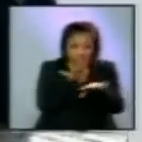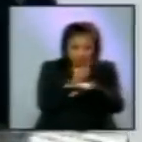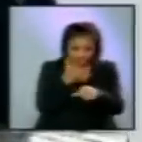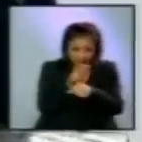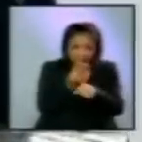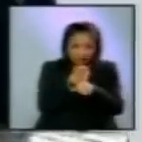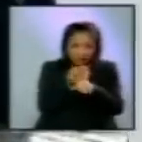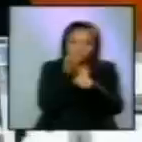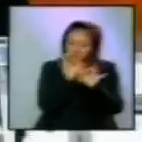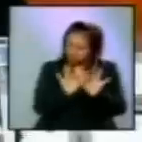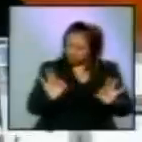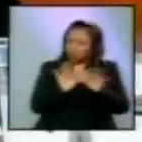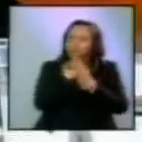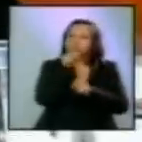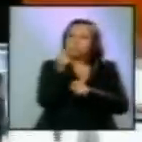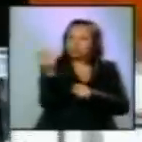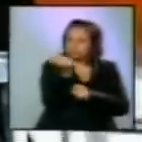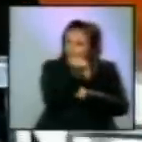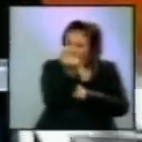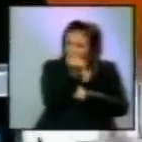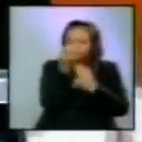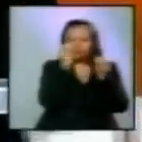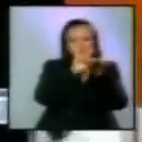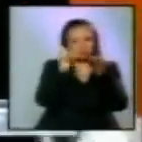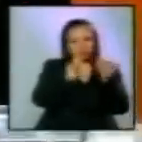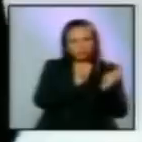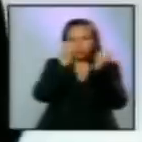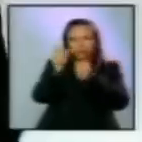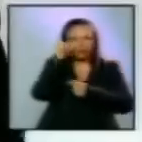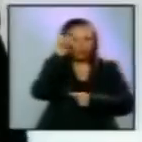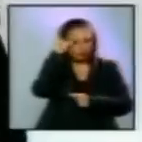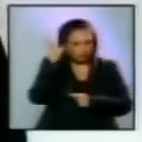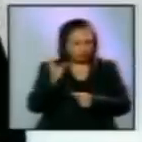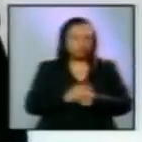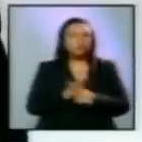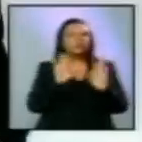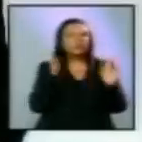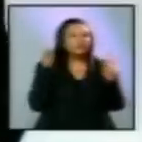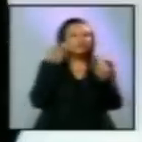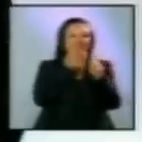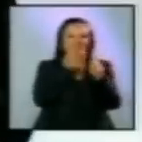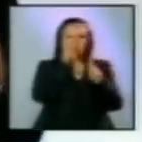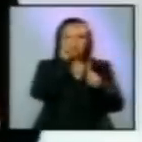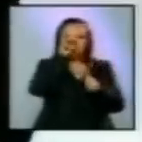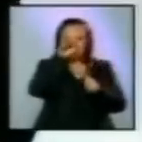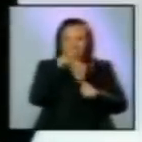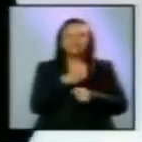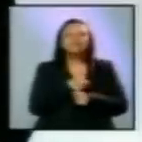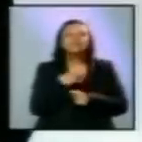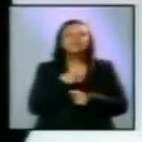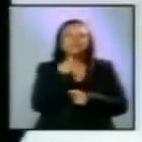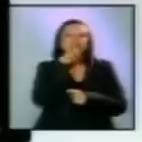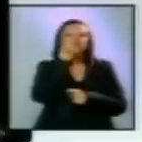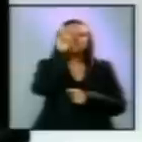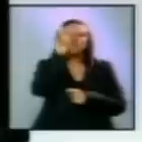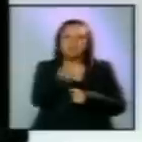sin duda también indispensables. Muchas gracias. Adelante, Gabriel Cuadri. Pues ya que se tocó el tema de Pemex, yo sí digo que sí estoy a